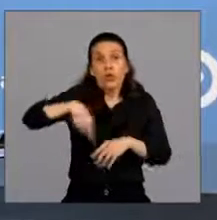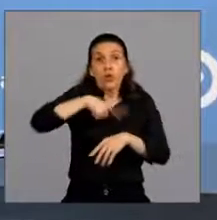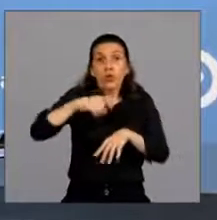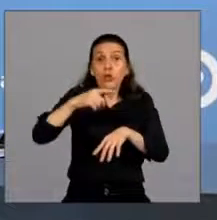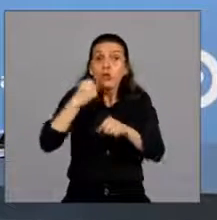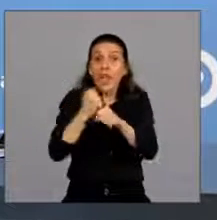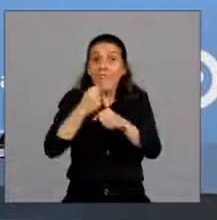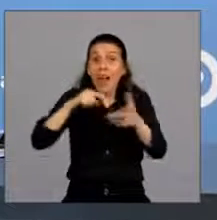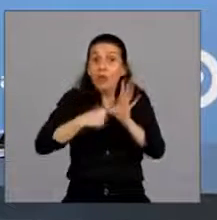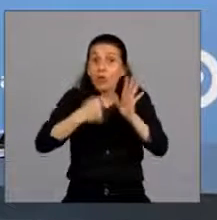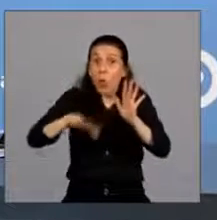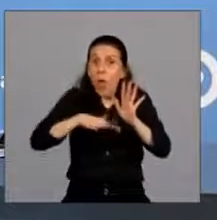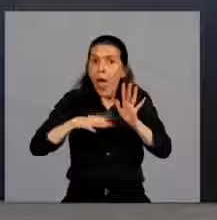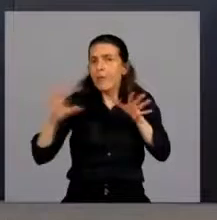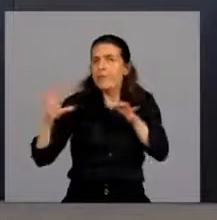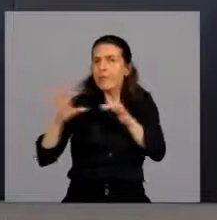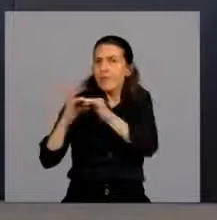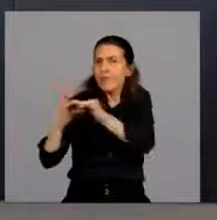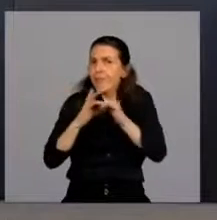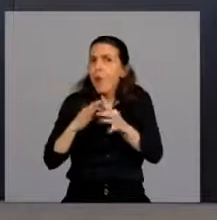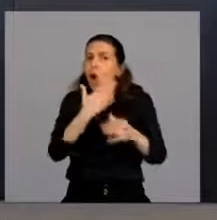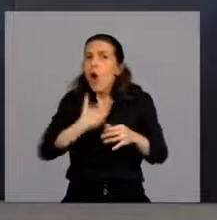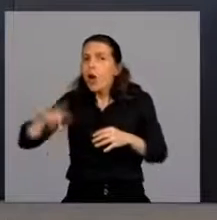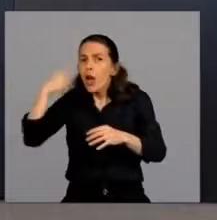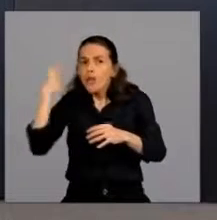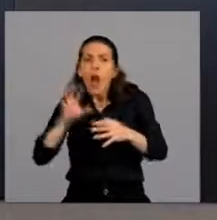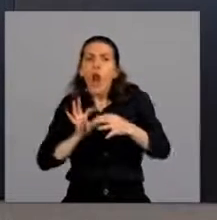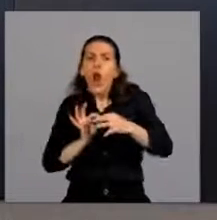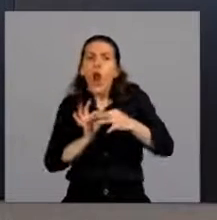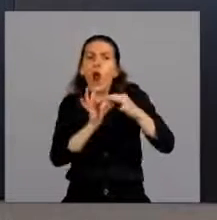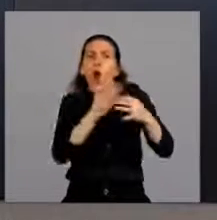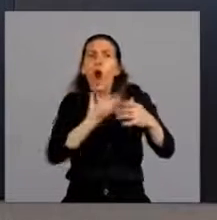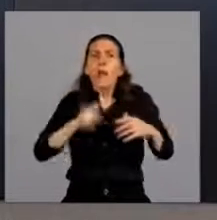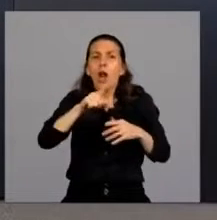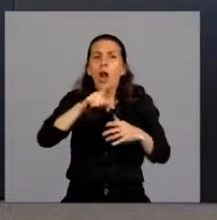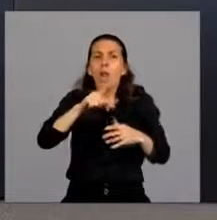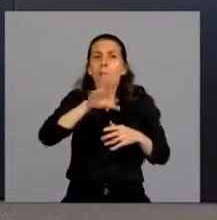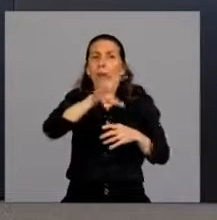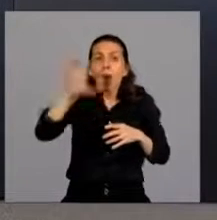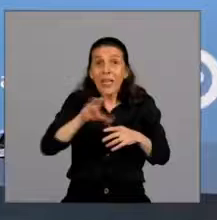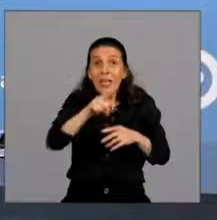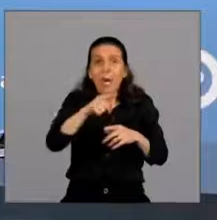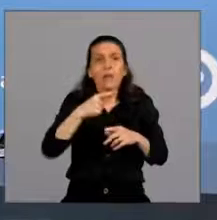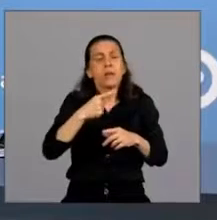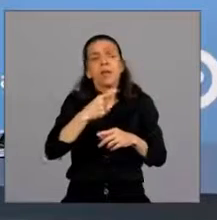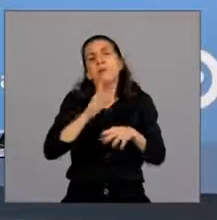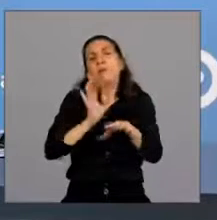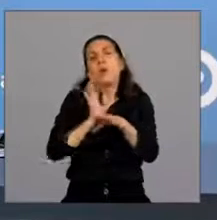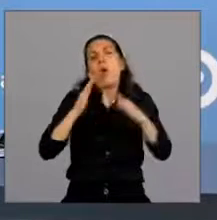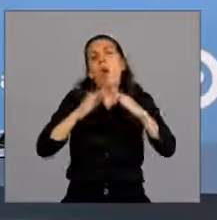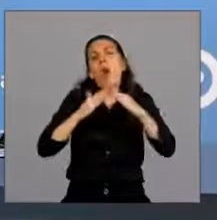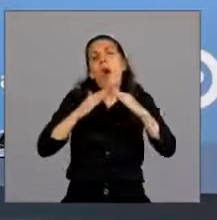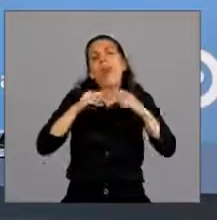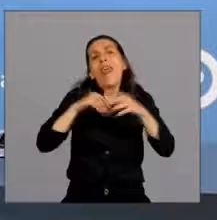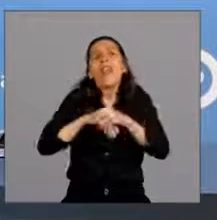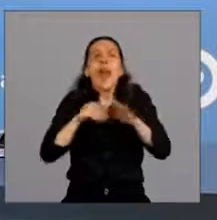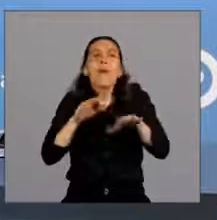ciudad, siempre en coordinación con el Gobierno Nacional y la provincia, es una cuarentena, llamémosla quirúrgica,